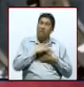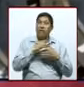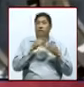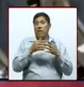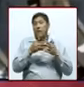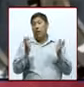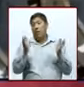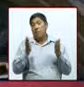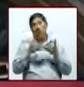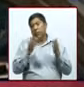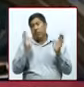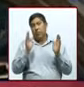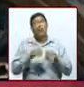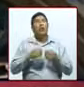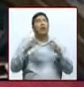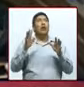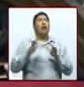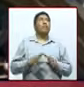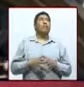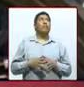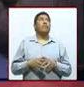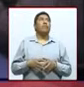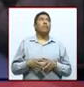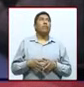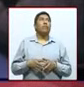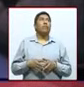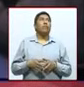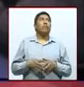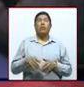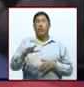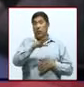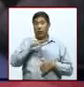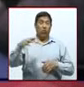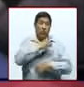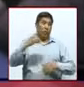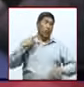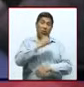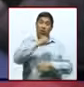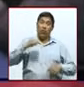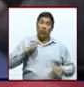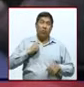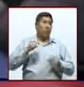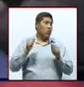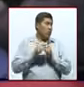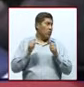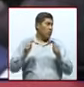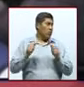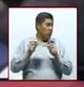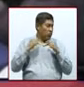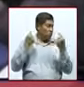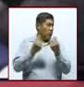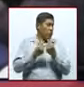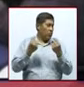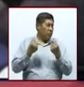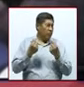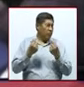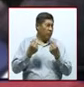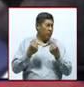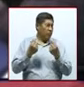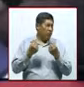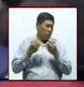tiene. Ahora, claro, la composición de la Asamblea Legislativa Plurinacional con una bancada